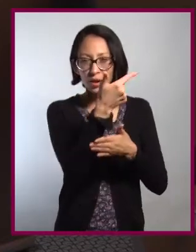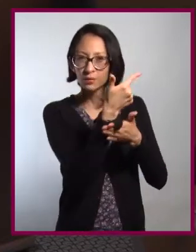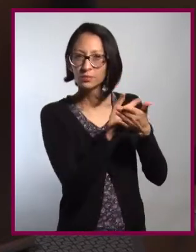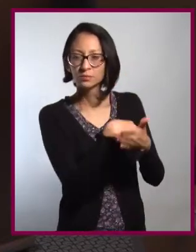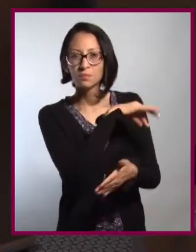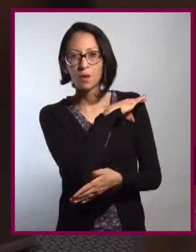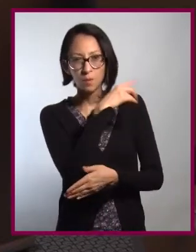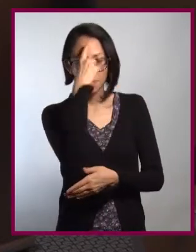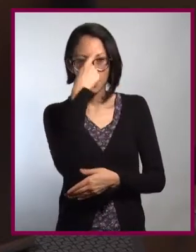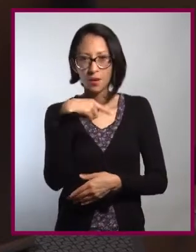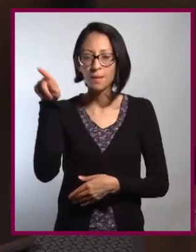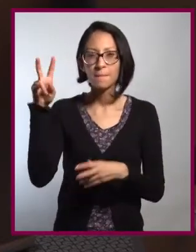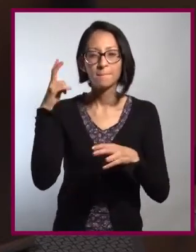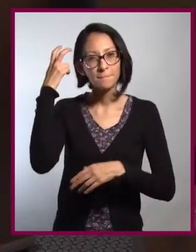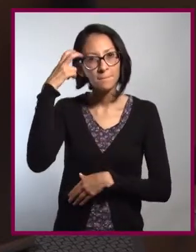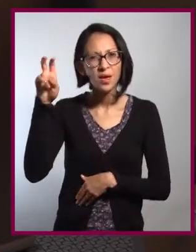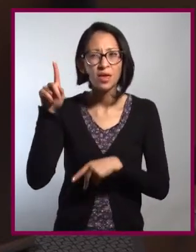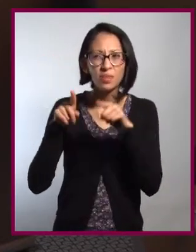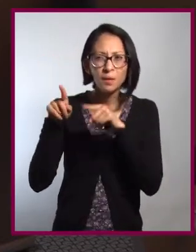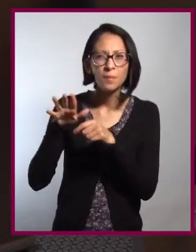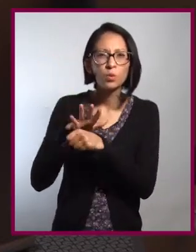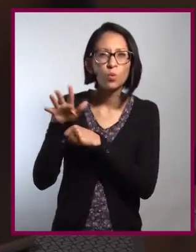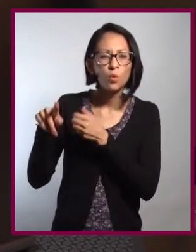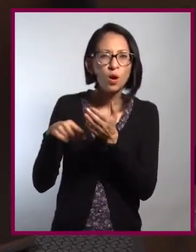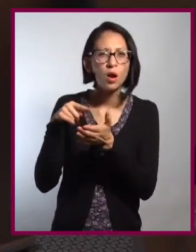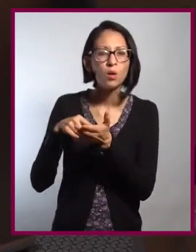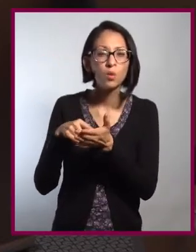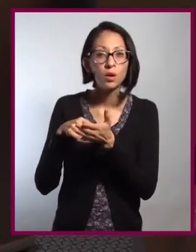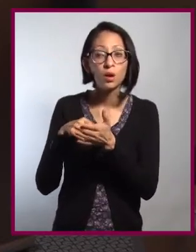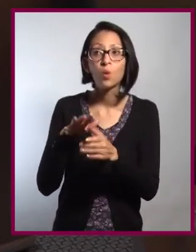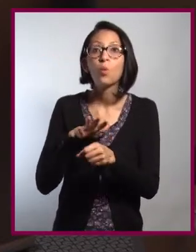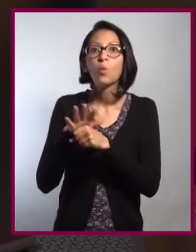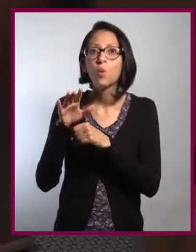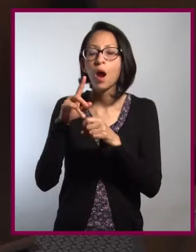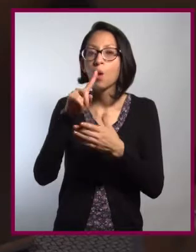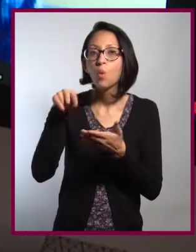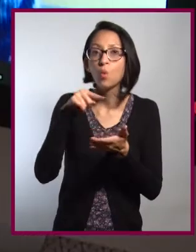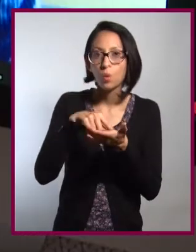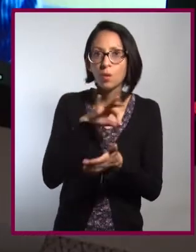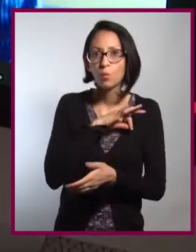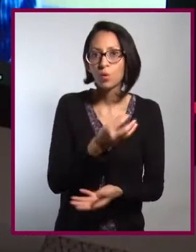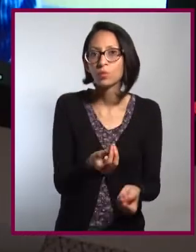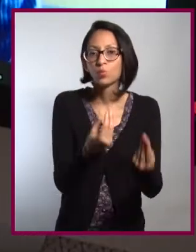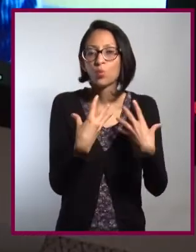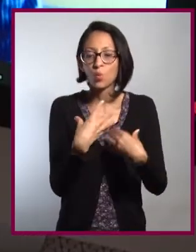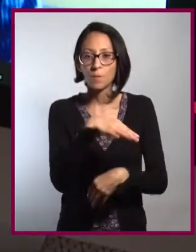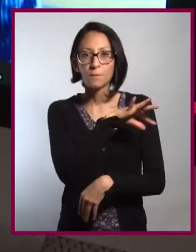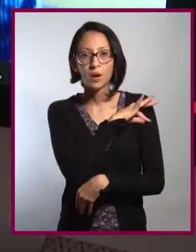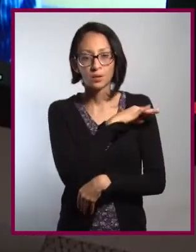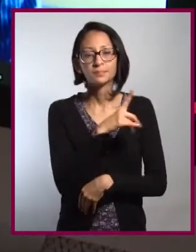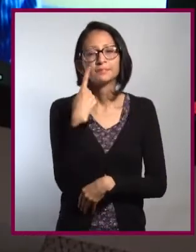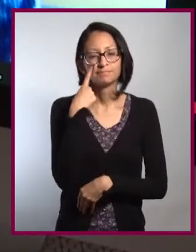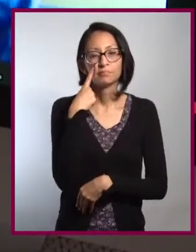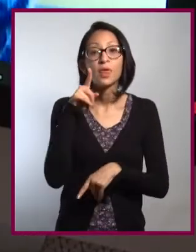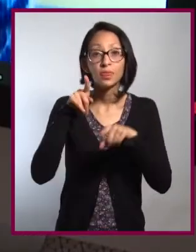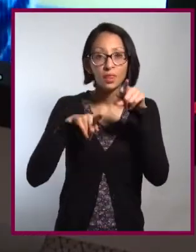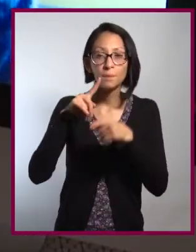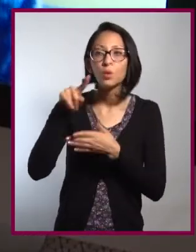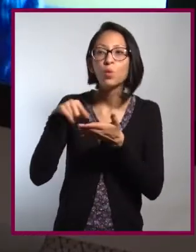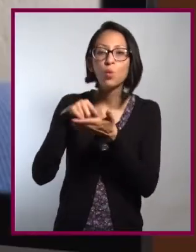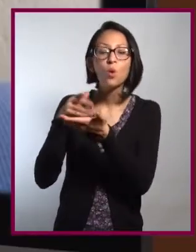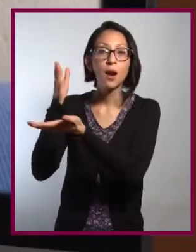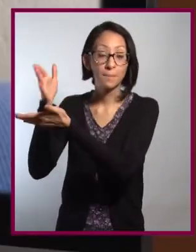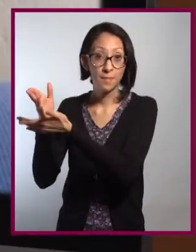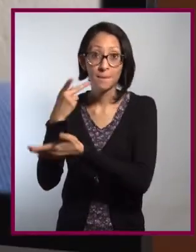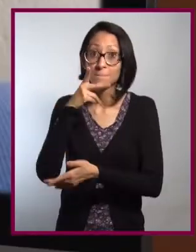viaje? Depende del lugar al que vamos. ¿En qué institución pública se pueden conseguir estas vacunas? Sí depende del lugar al que se va, pero también